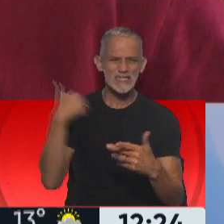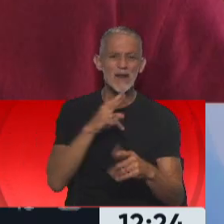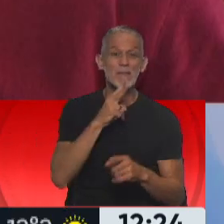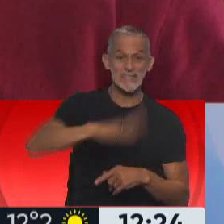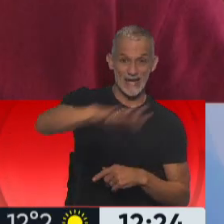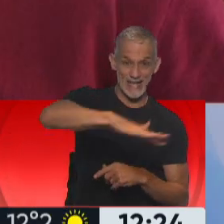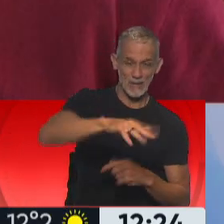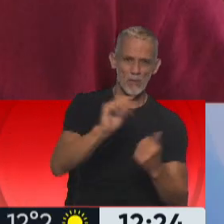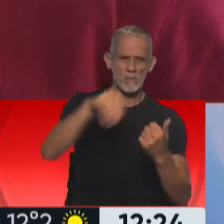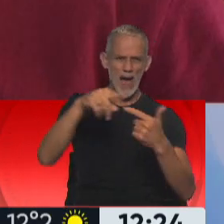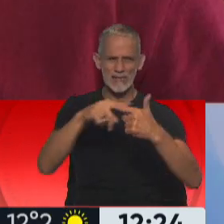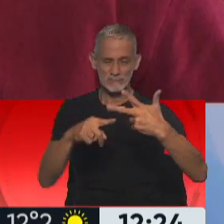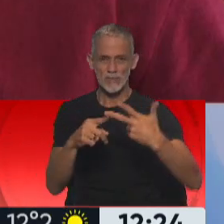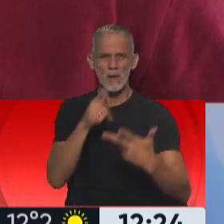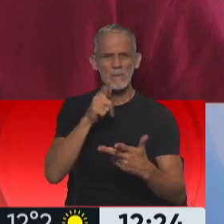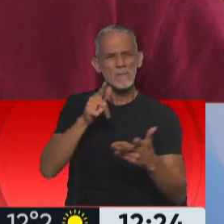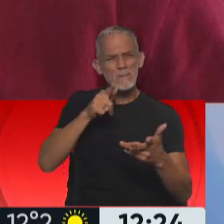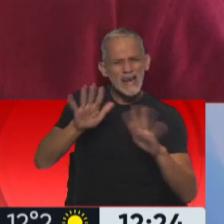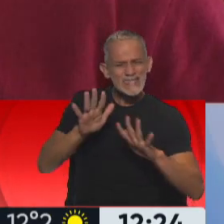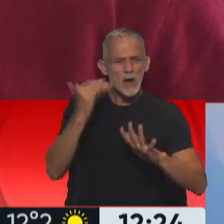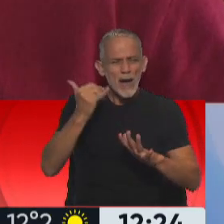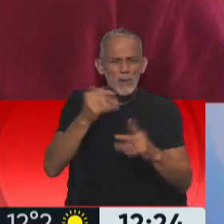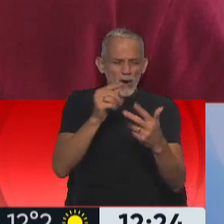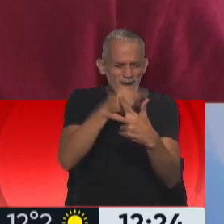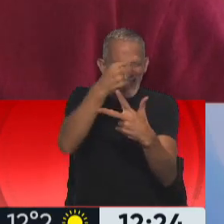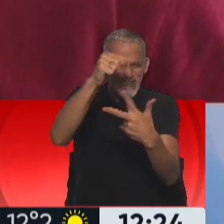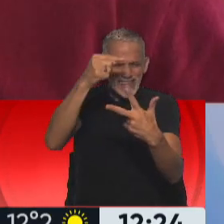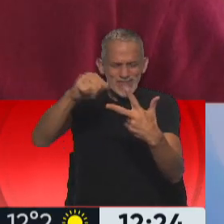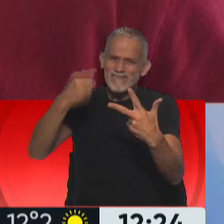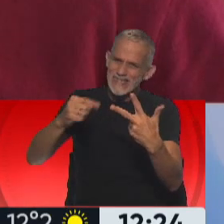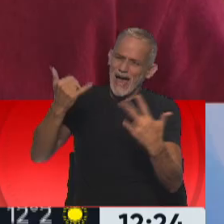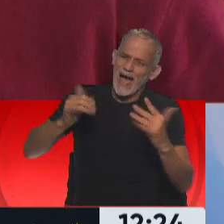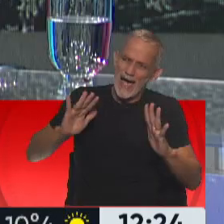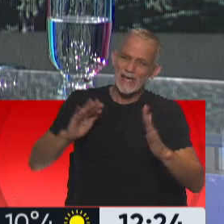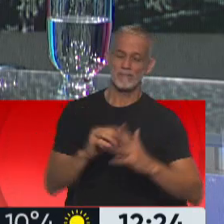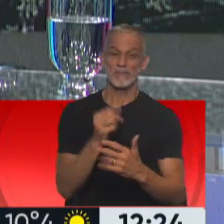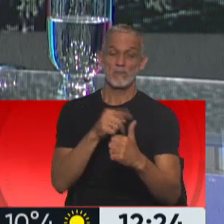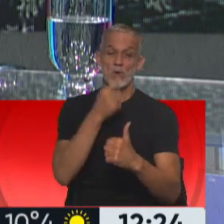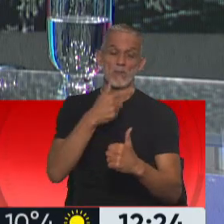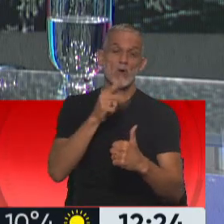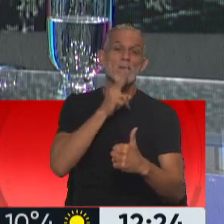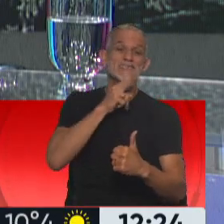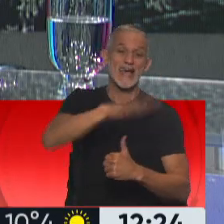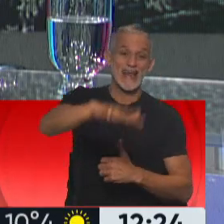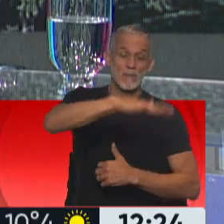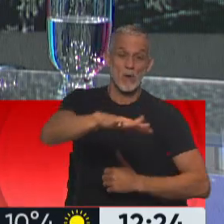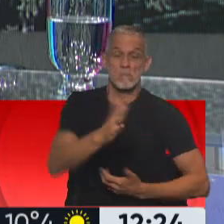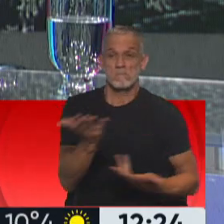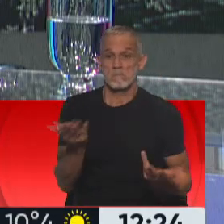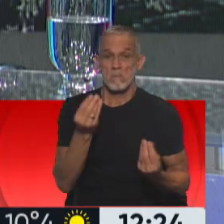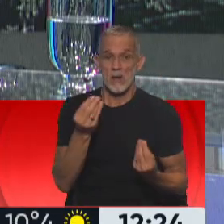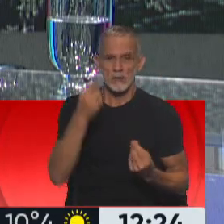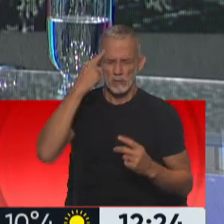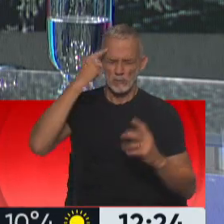Crespo, pero me parece que parecerían parecidos, pero tienen sus diferencias bien marcadas, ¿no? El de Villa Crespo parecería ser un